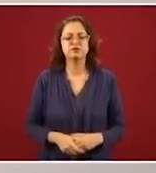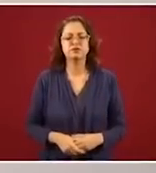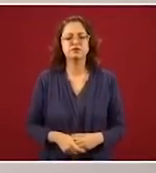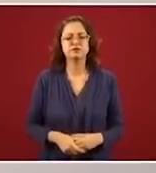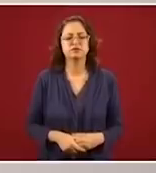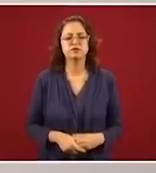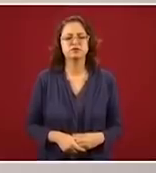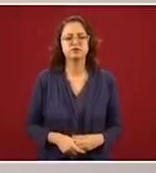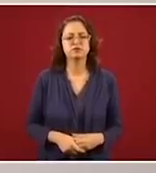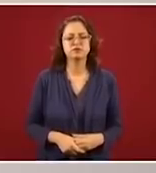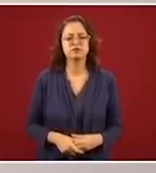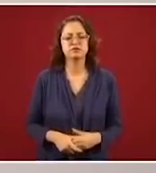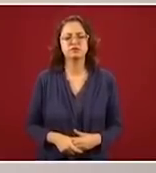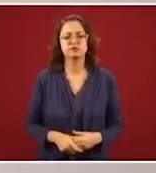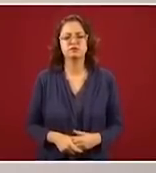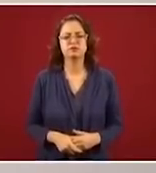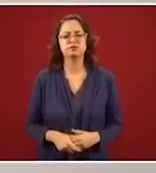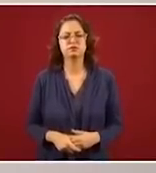dejan